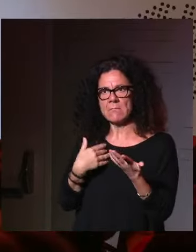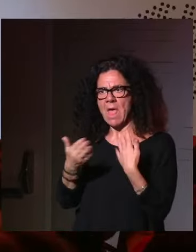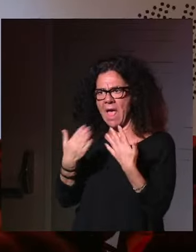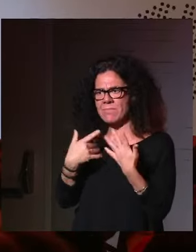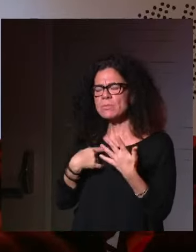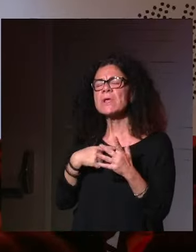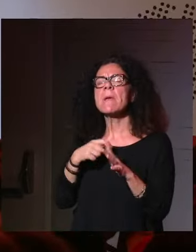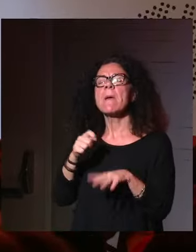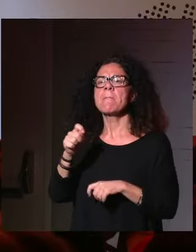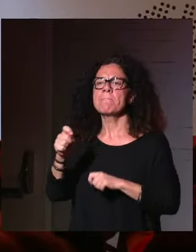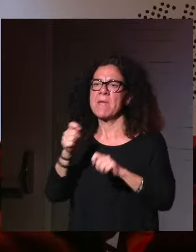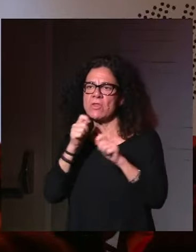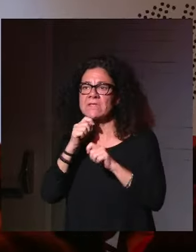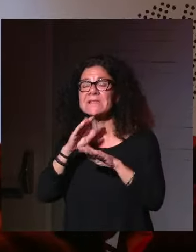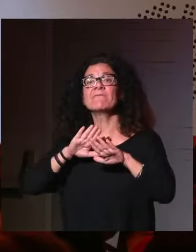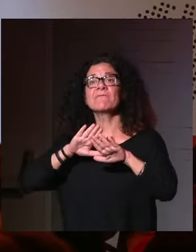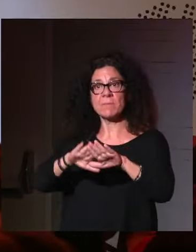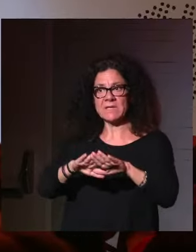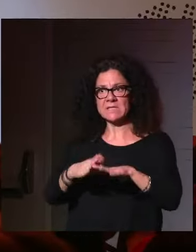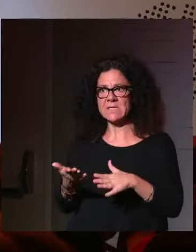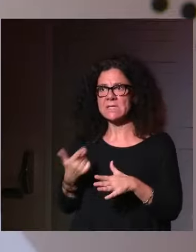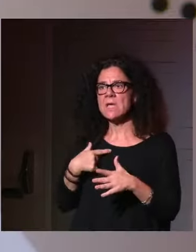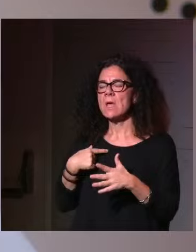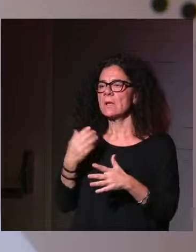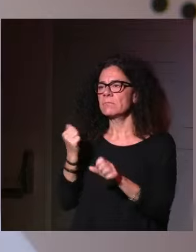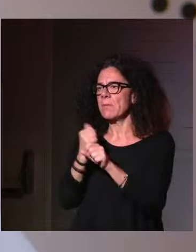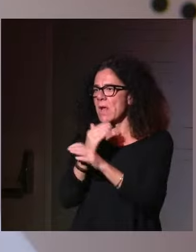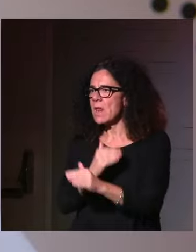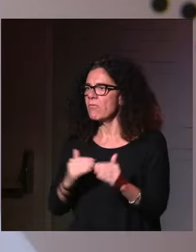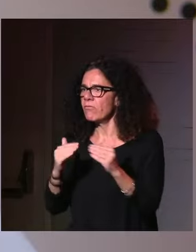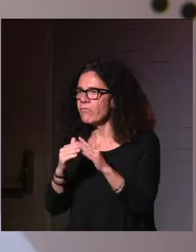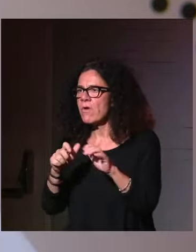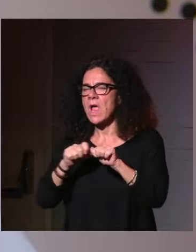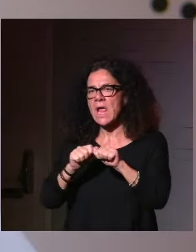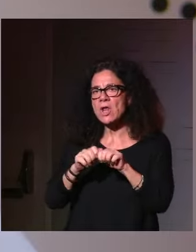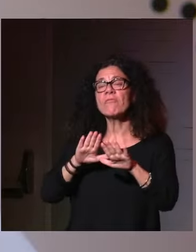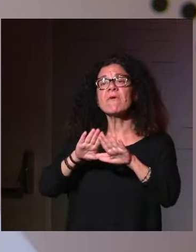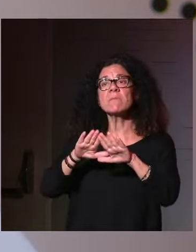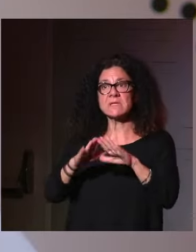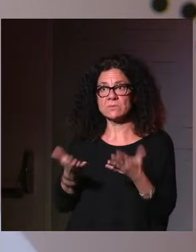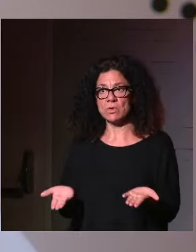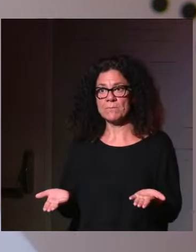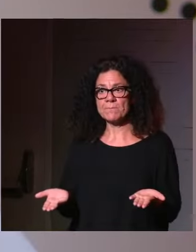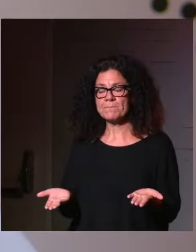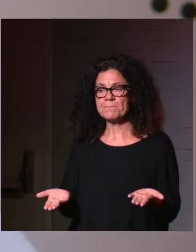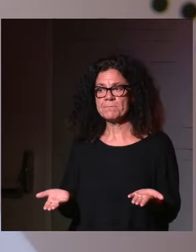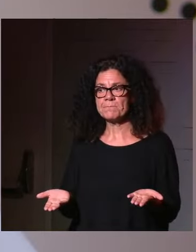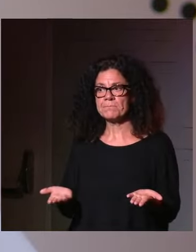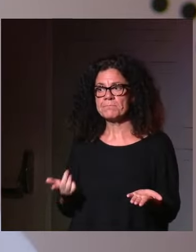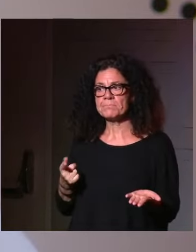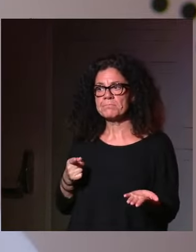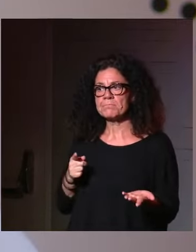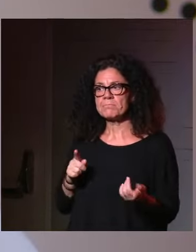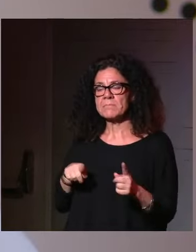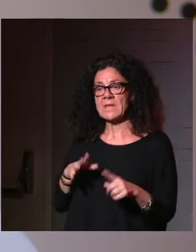feministas periodistas no que se dedican a la igualdad al género al feminismo e sucede no Mientras también